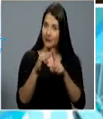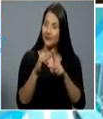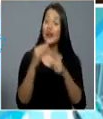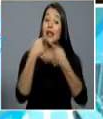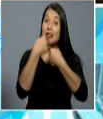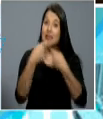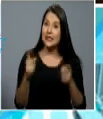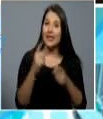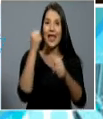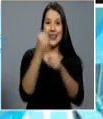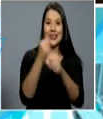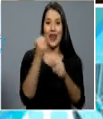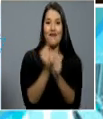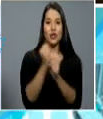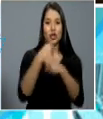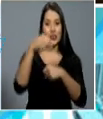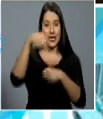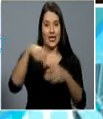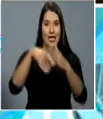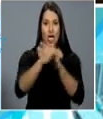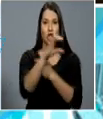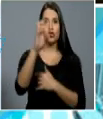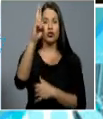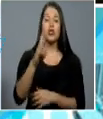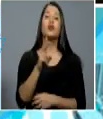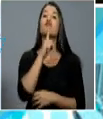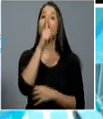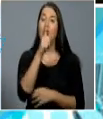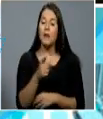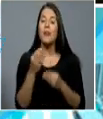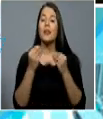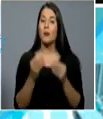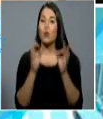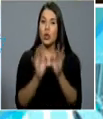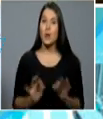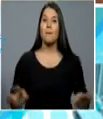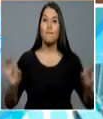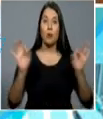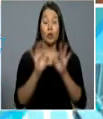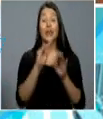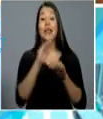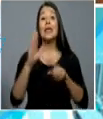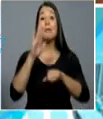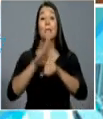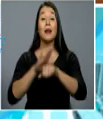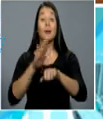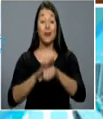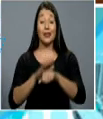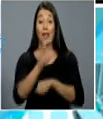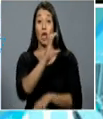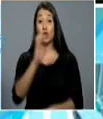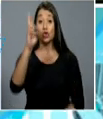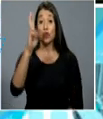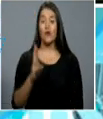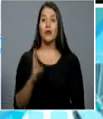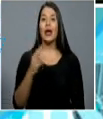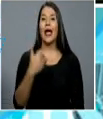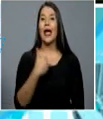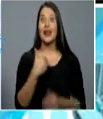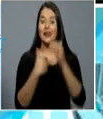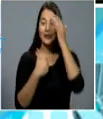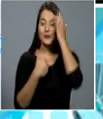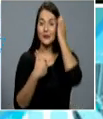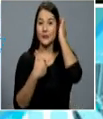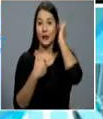que se ha venido haciendo acá en Costa Rica es de verdadero loable, posiciona a Costa Rica en una posición, en un número, digamos, en